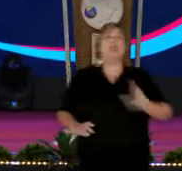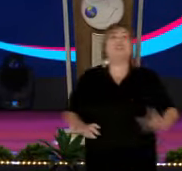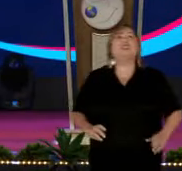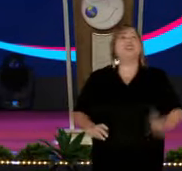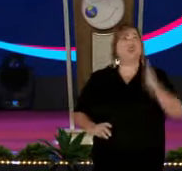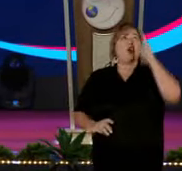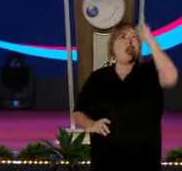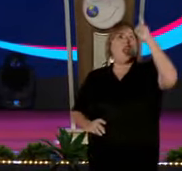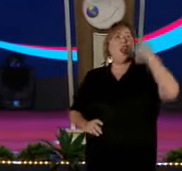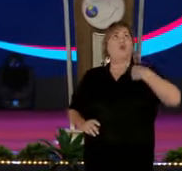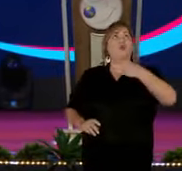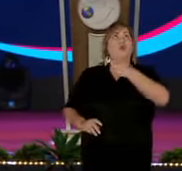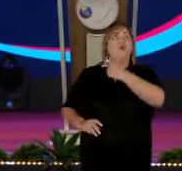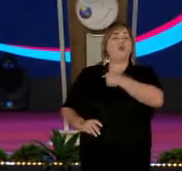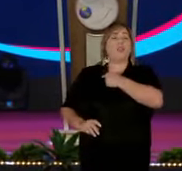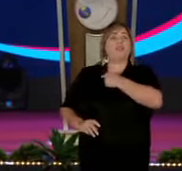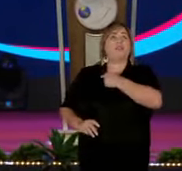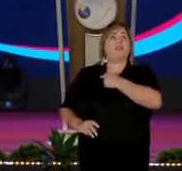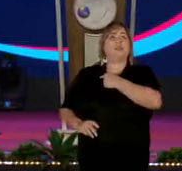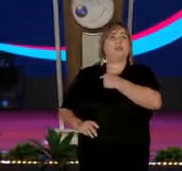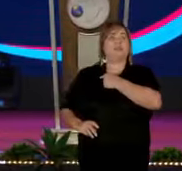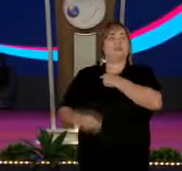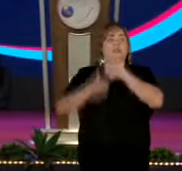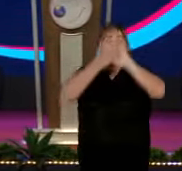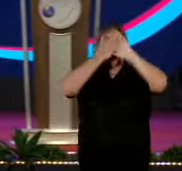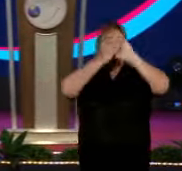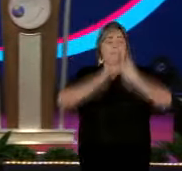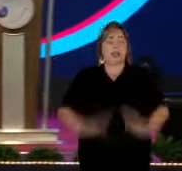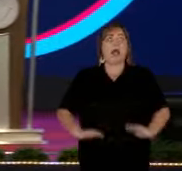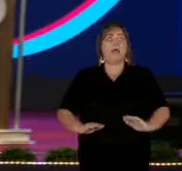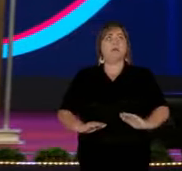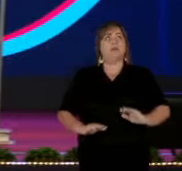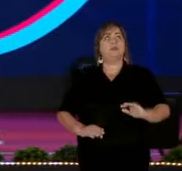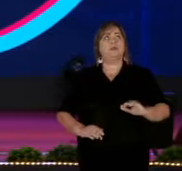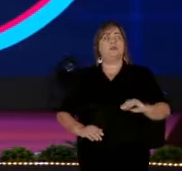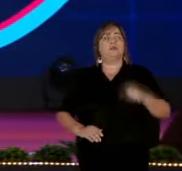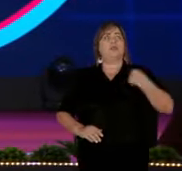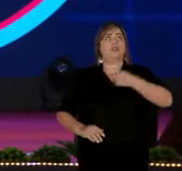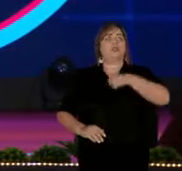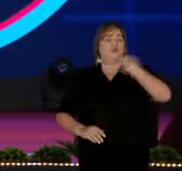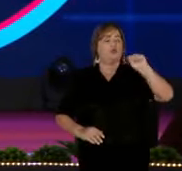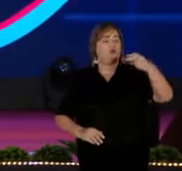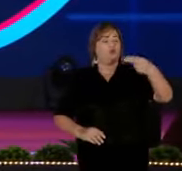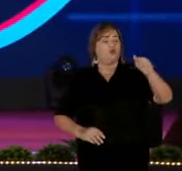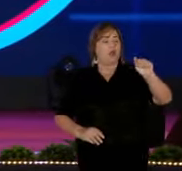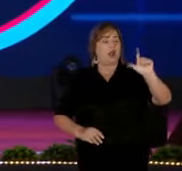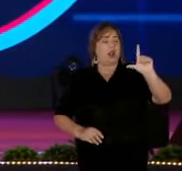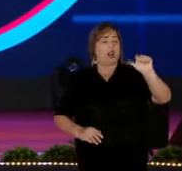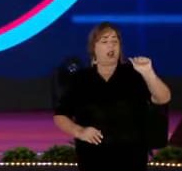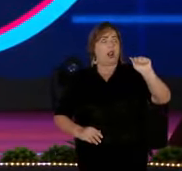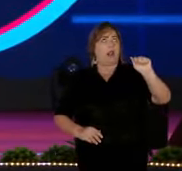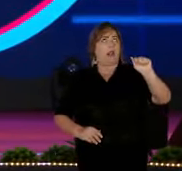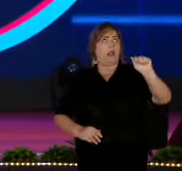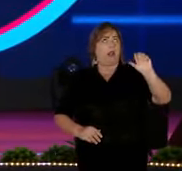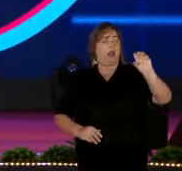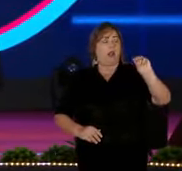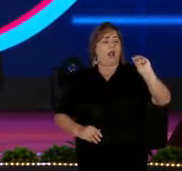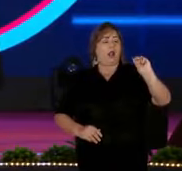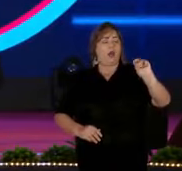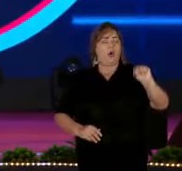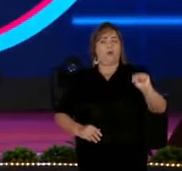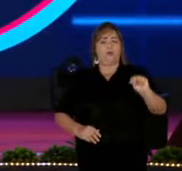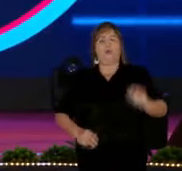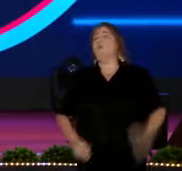Shabbat. El shalom del Señor. A su nombre. Ay, ay, ay, esto empezó.